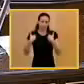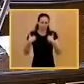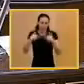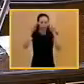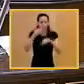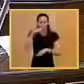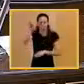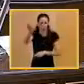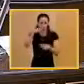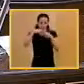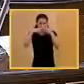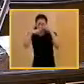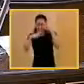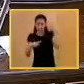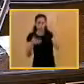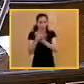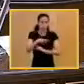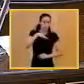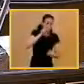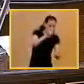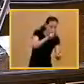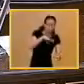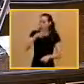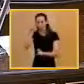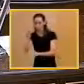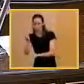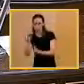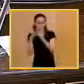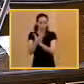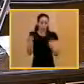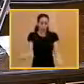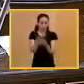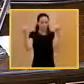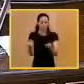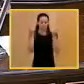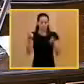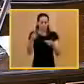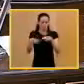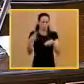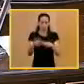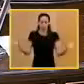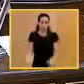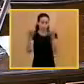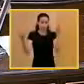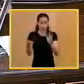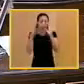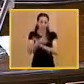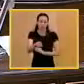su dictado sobre lo que puede o no puede enseñarse en la escuela pública a través de campañas de agitación política, llegan a la